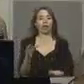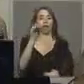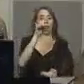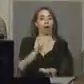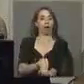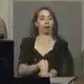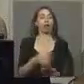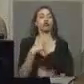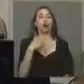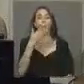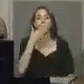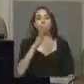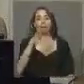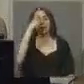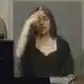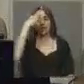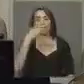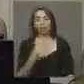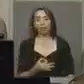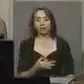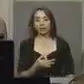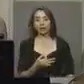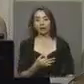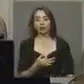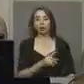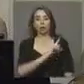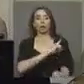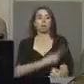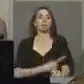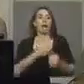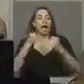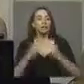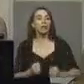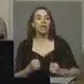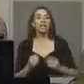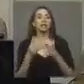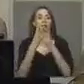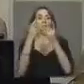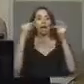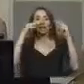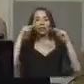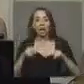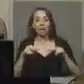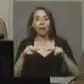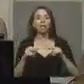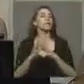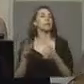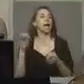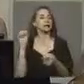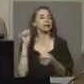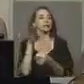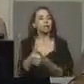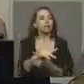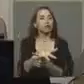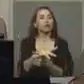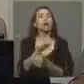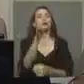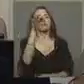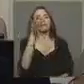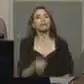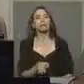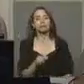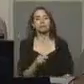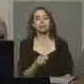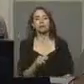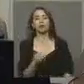Hacienda, quiero dejar constancia de que preferiría una decisión más valiente, más transparente y